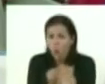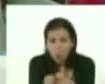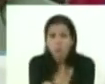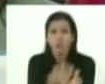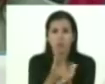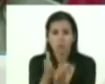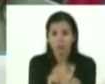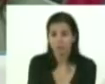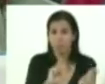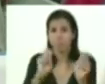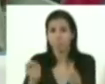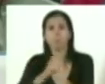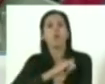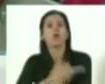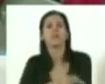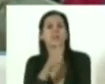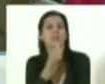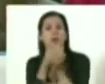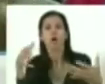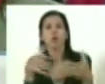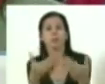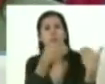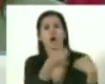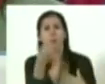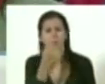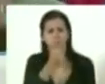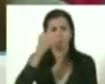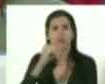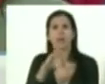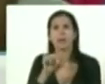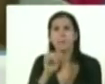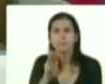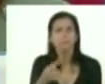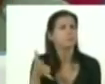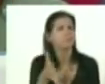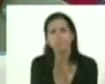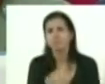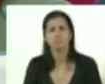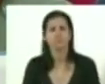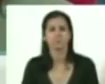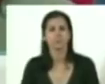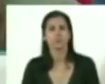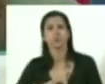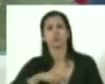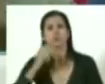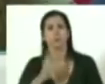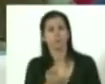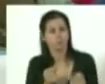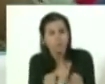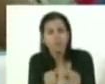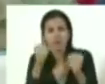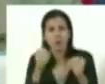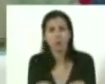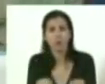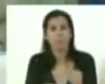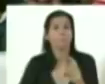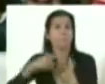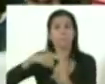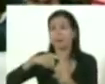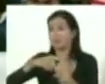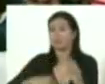empoderando a los CLAP. La agenda nuestra es seguir garantizando la máxima